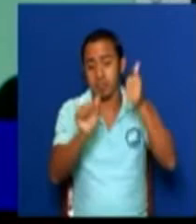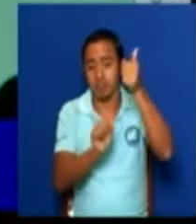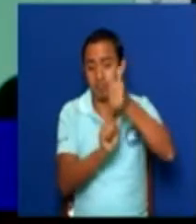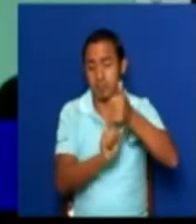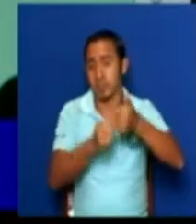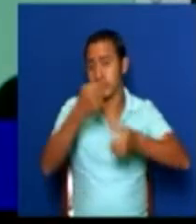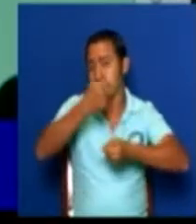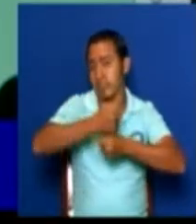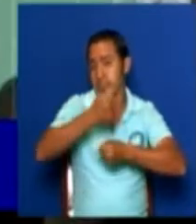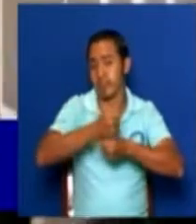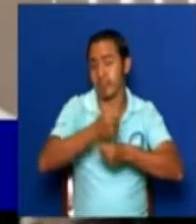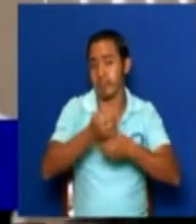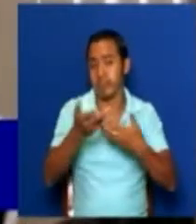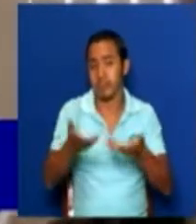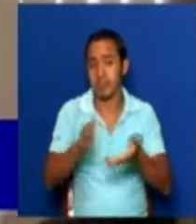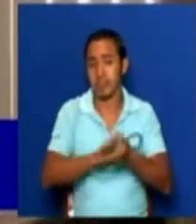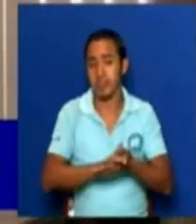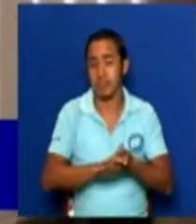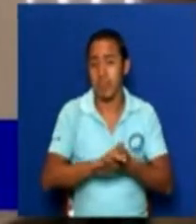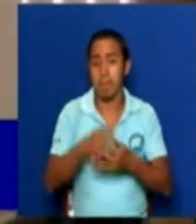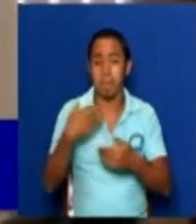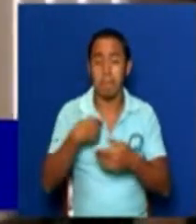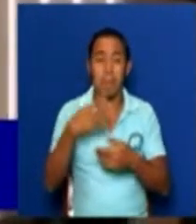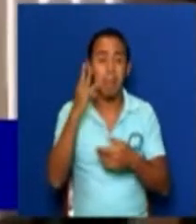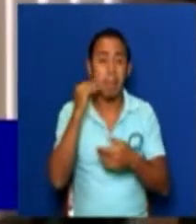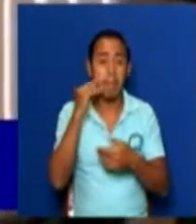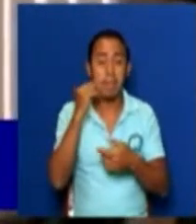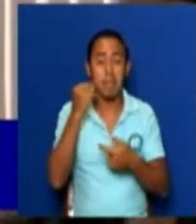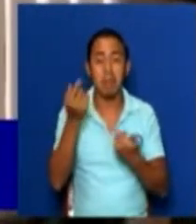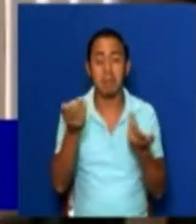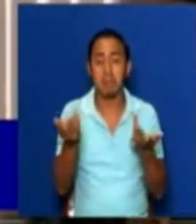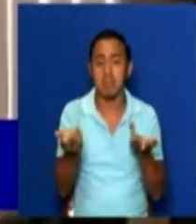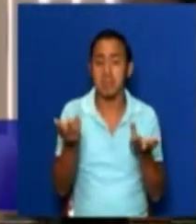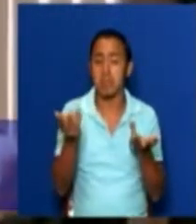el puesto. Es decir, aunque su nivel académico de formación